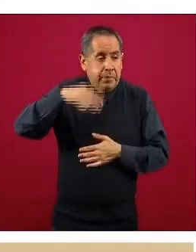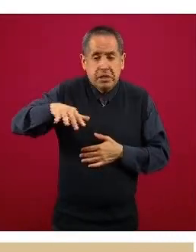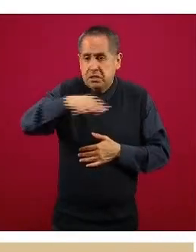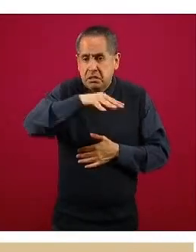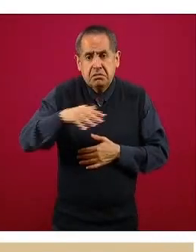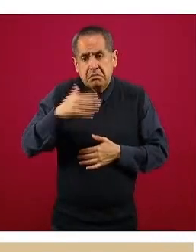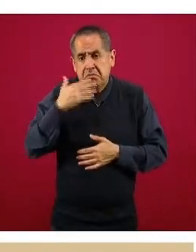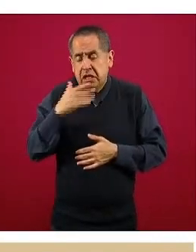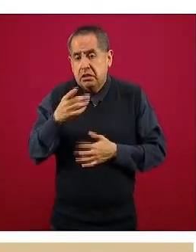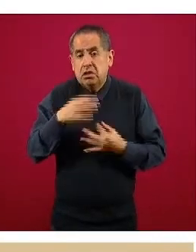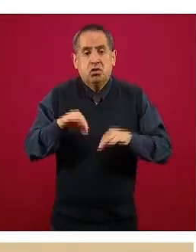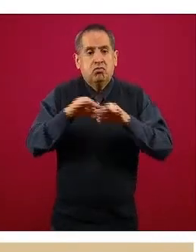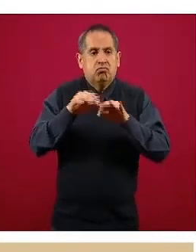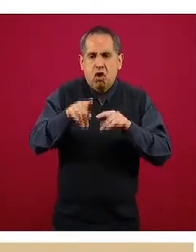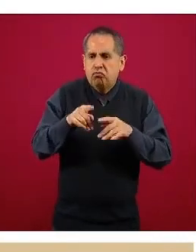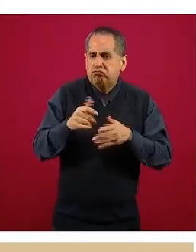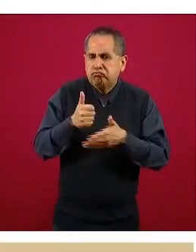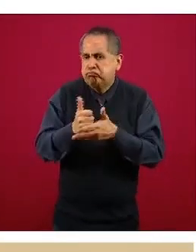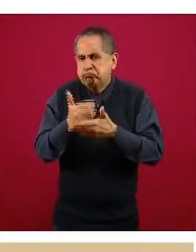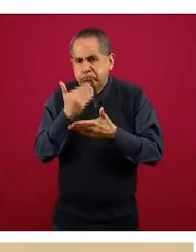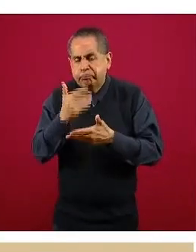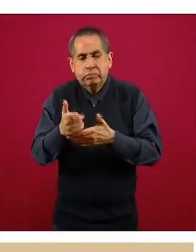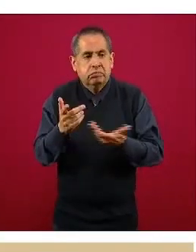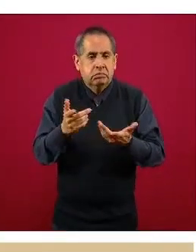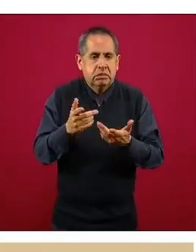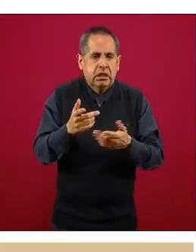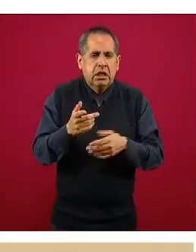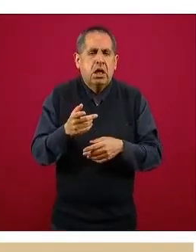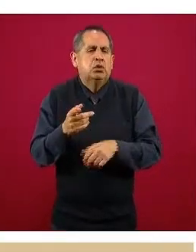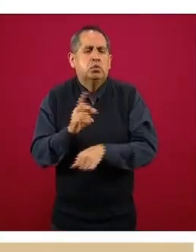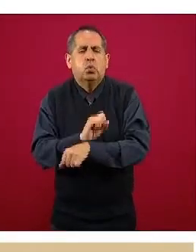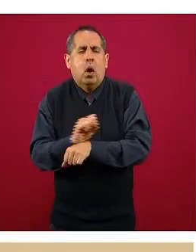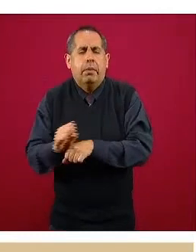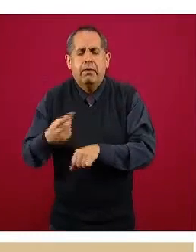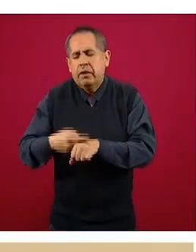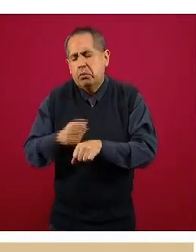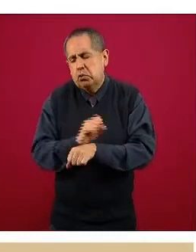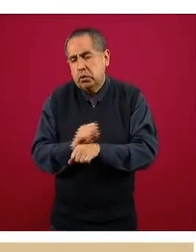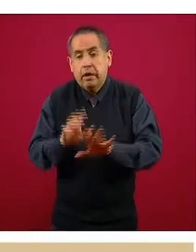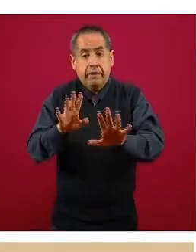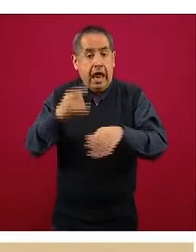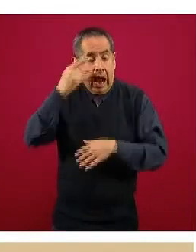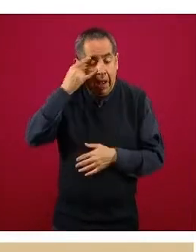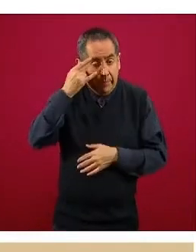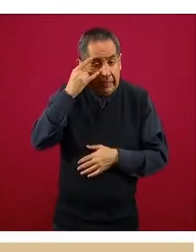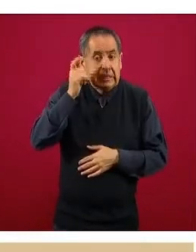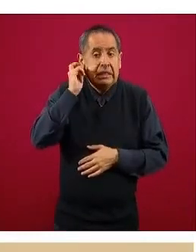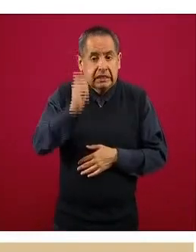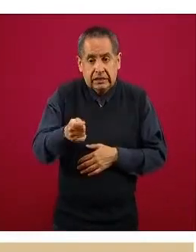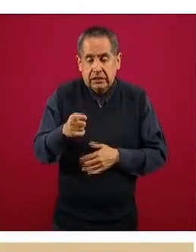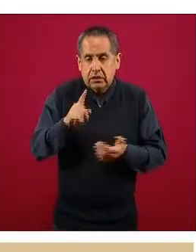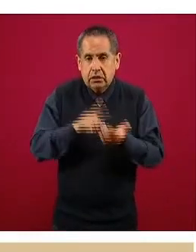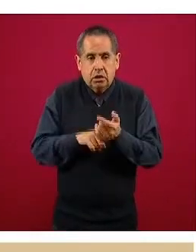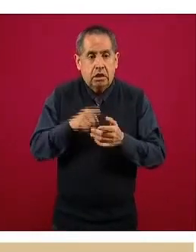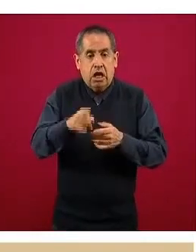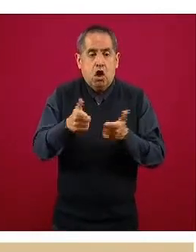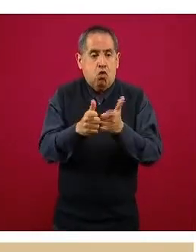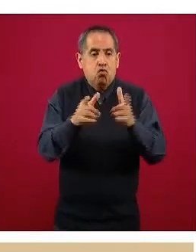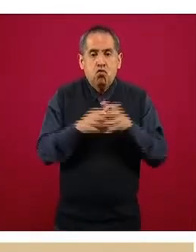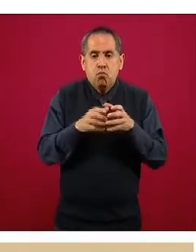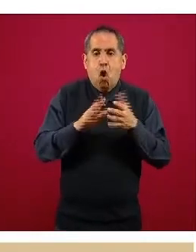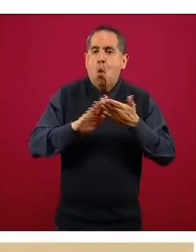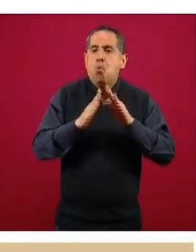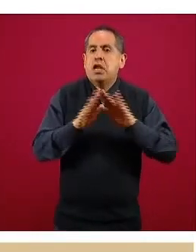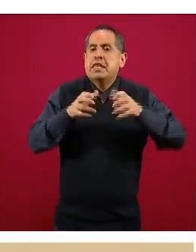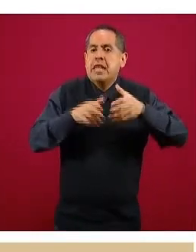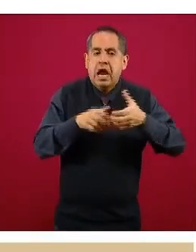hay una importante contribución de los casos leves. Por cierto, Campeche tiene una brigada